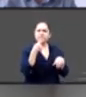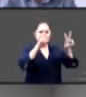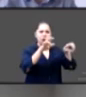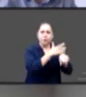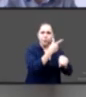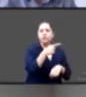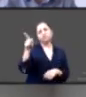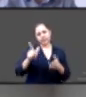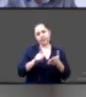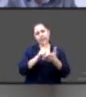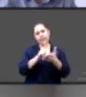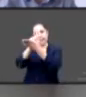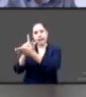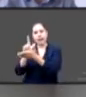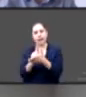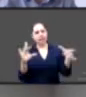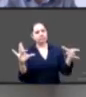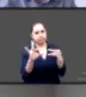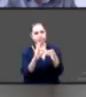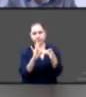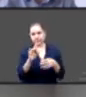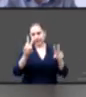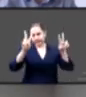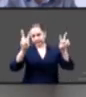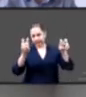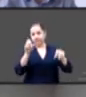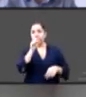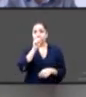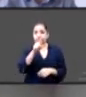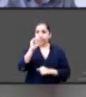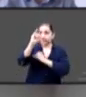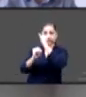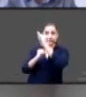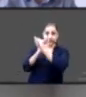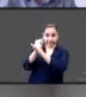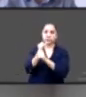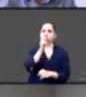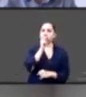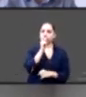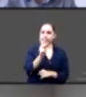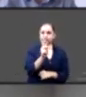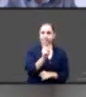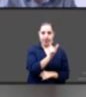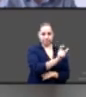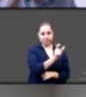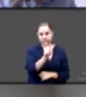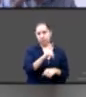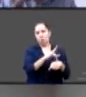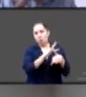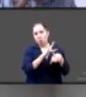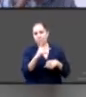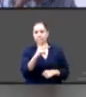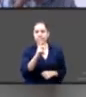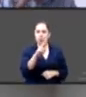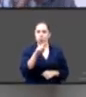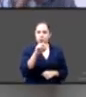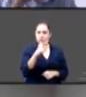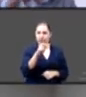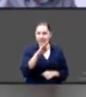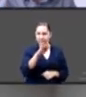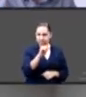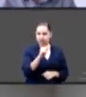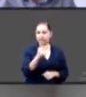mundo y también porque así se regulan los convenios y tratados internacionales. Por favor, dele clic para ver el siguiente concepto. Solo clic.